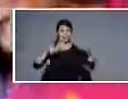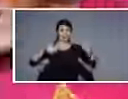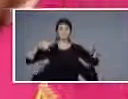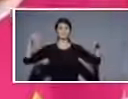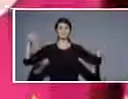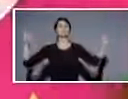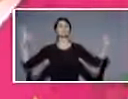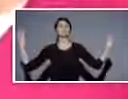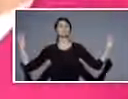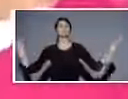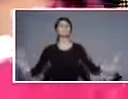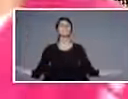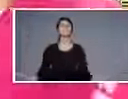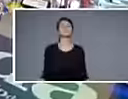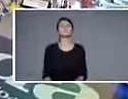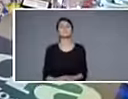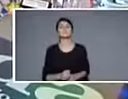bibidú.